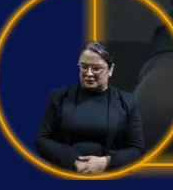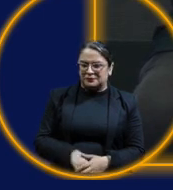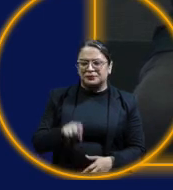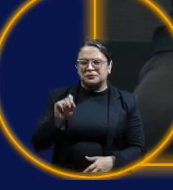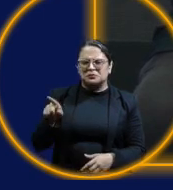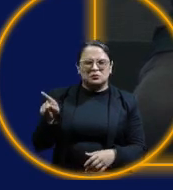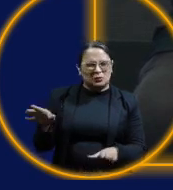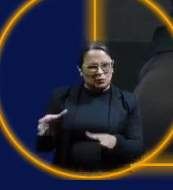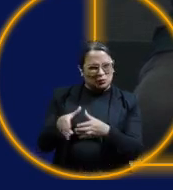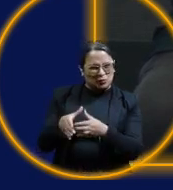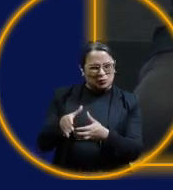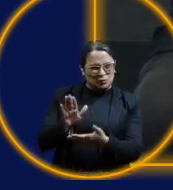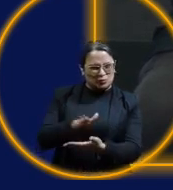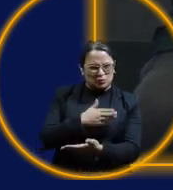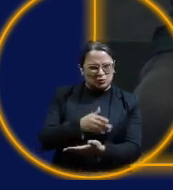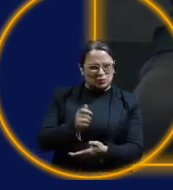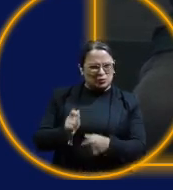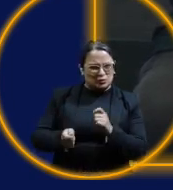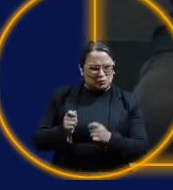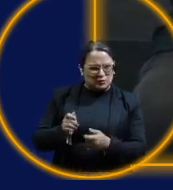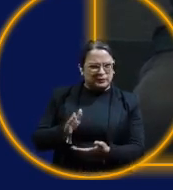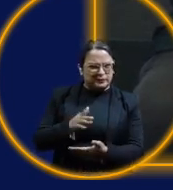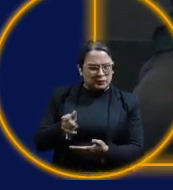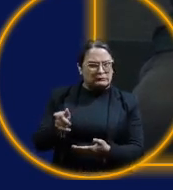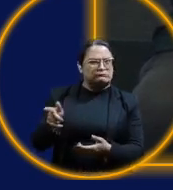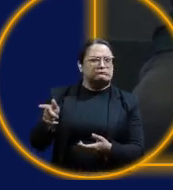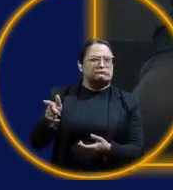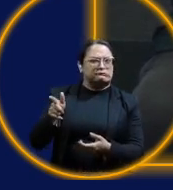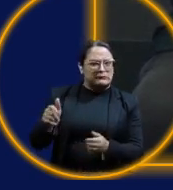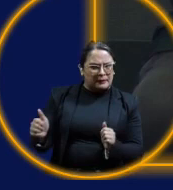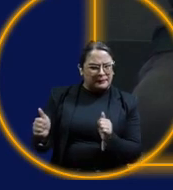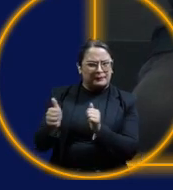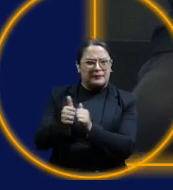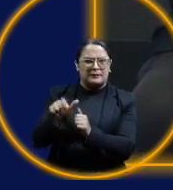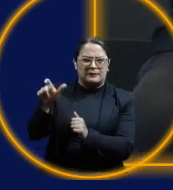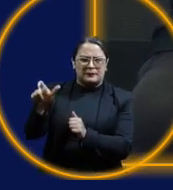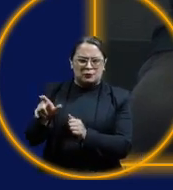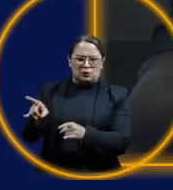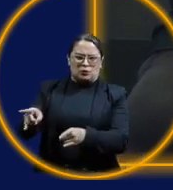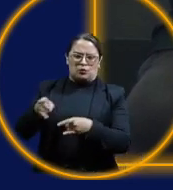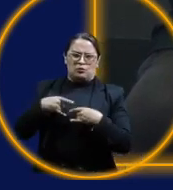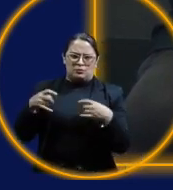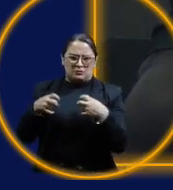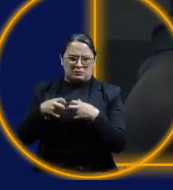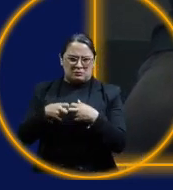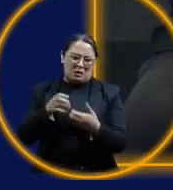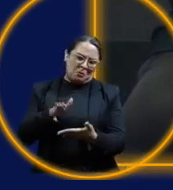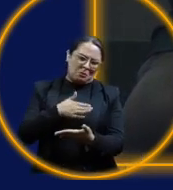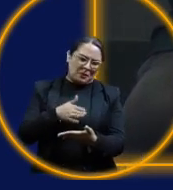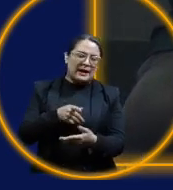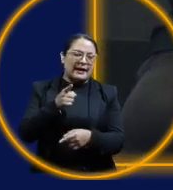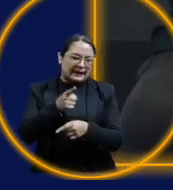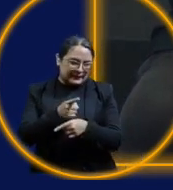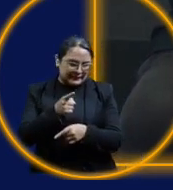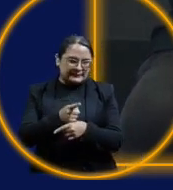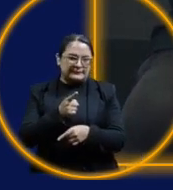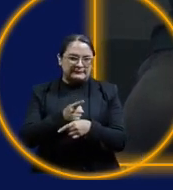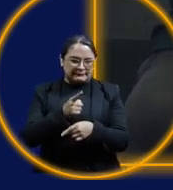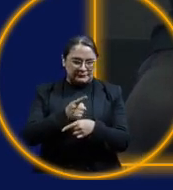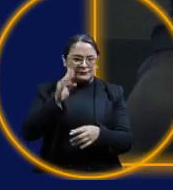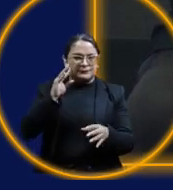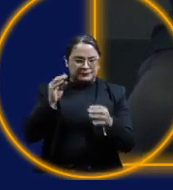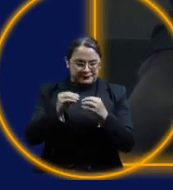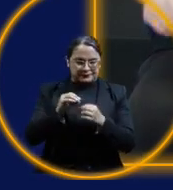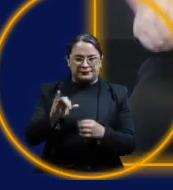si los fanáticos se apeguen realmente a la persona y su vibra en vez de la canción absolutamente comparto eso